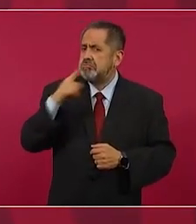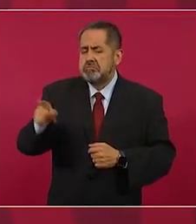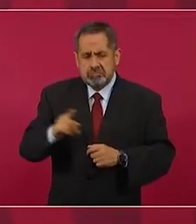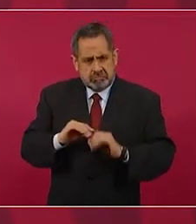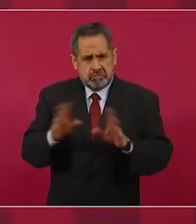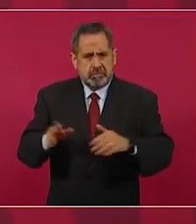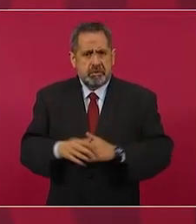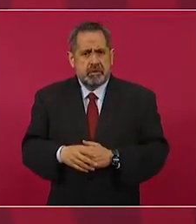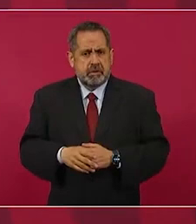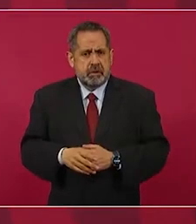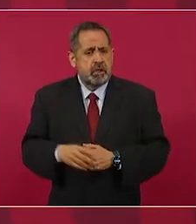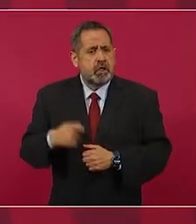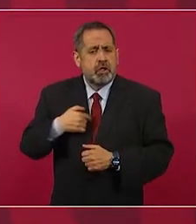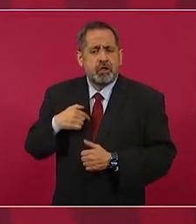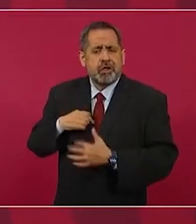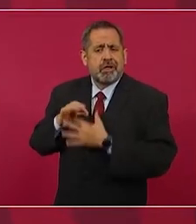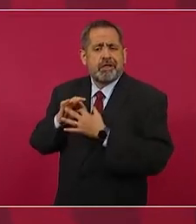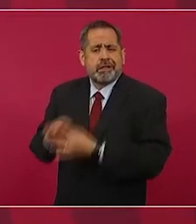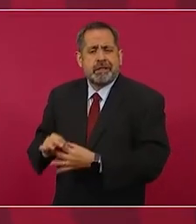Y soy juarista.